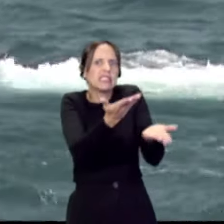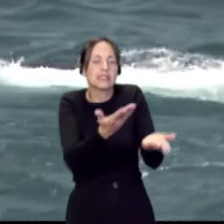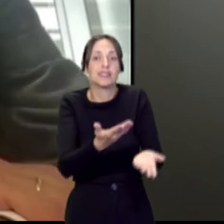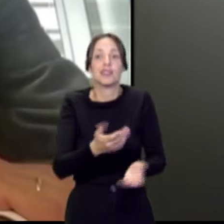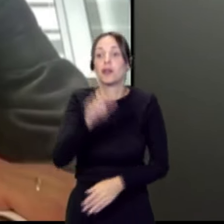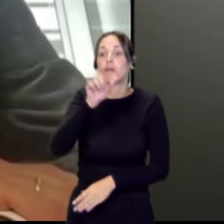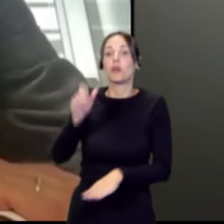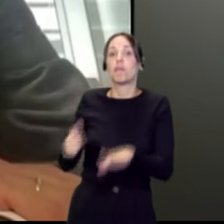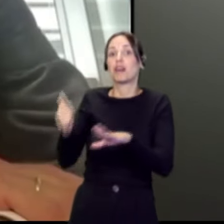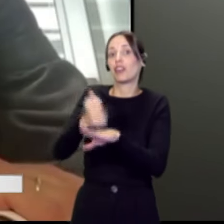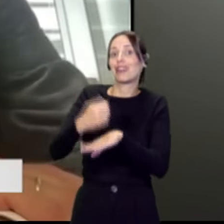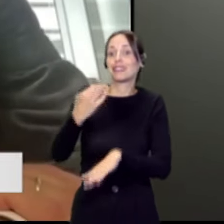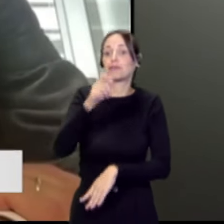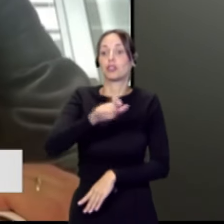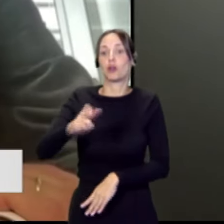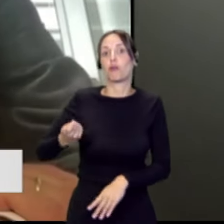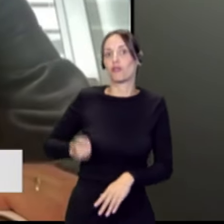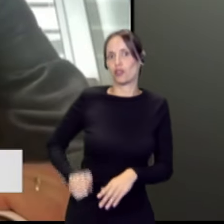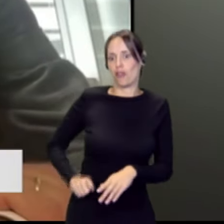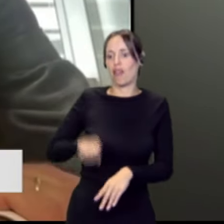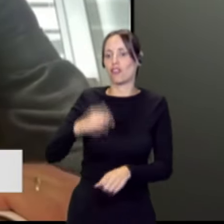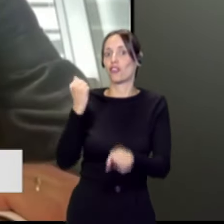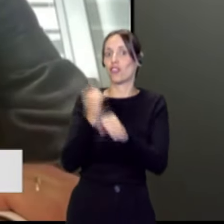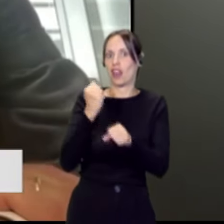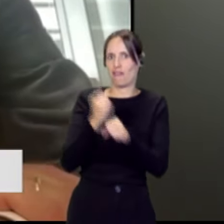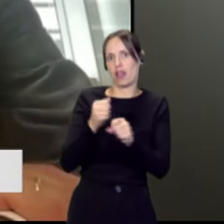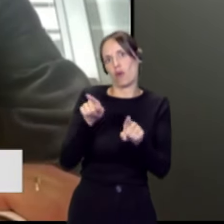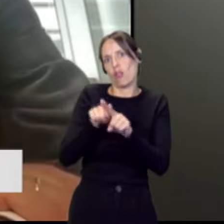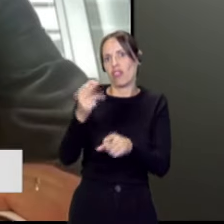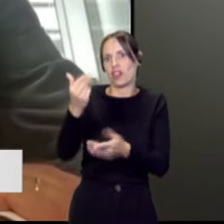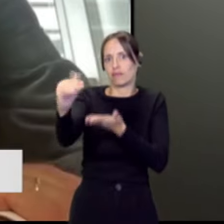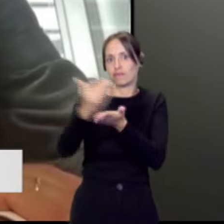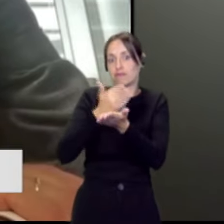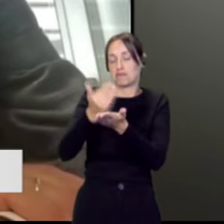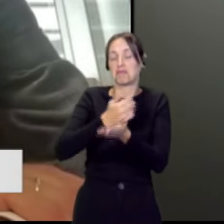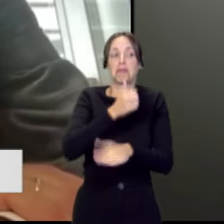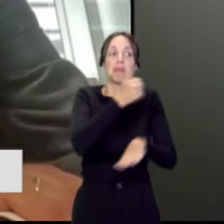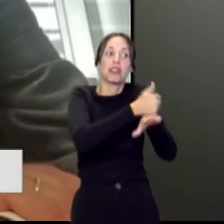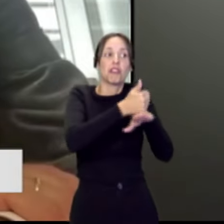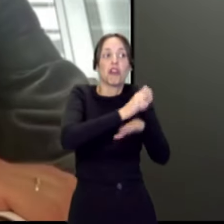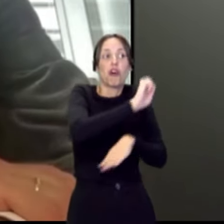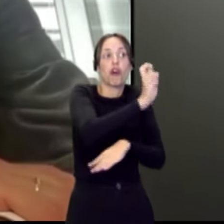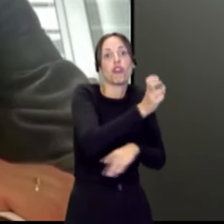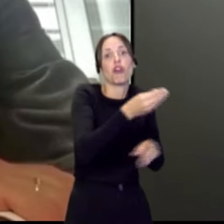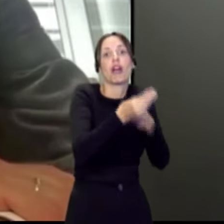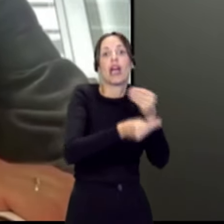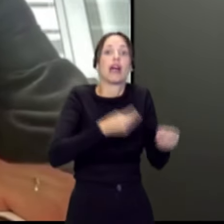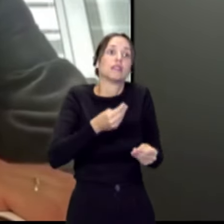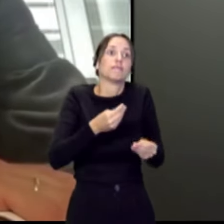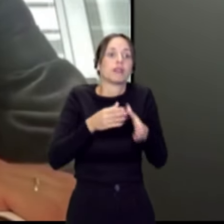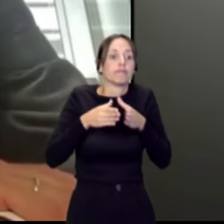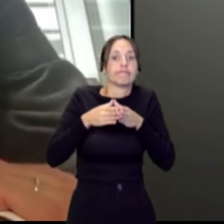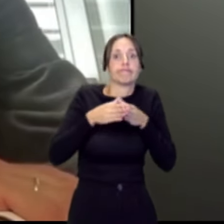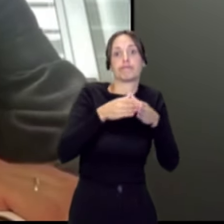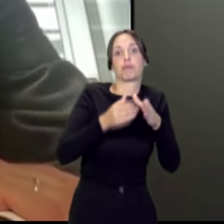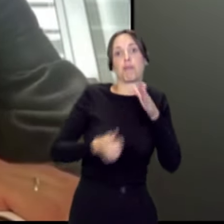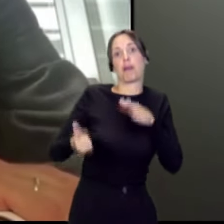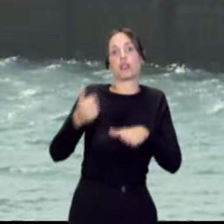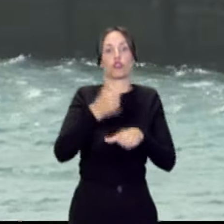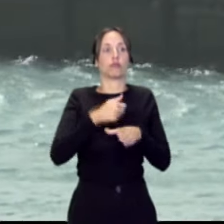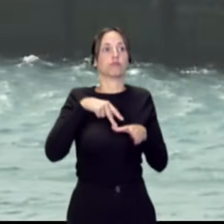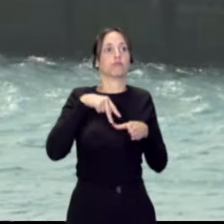son profesionales que se dedican a esto a cambio de dinero. Hay otros patrones que simplemente patronean la nave porque se ahorran el precio